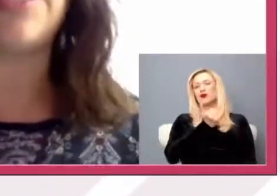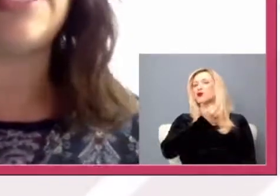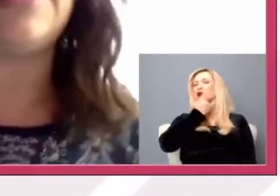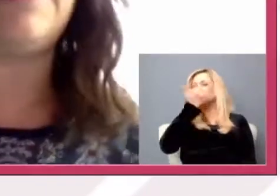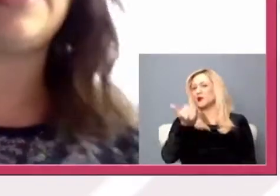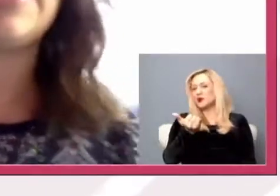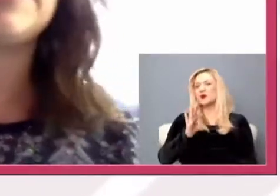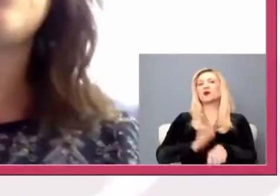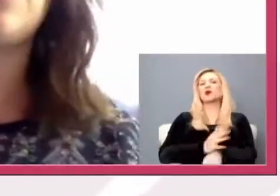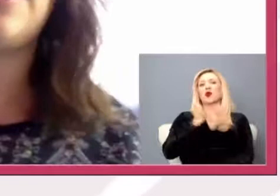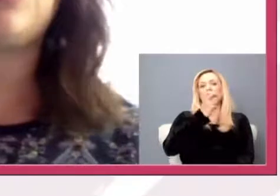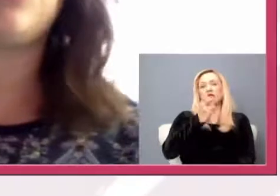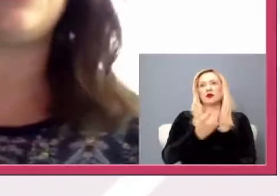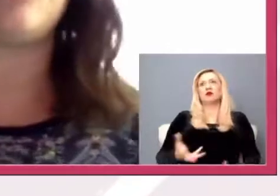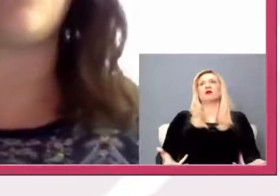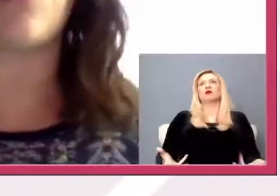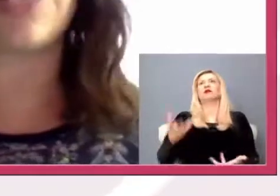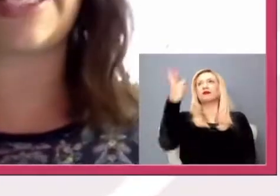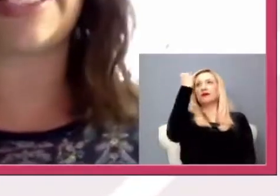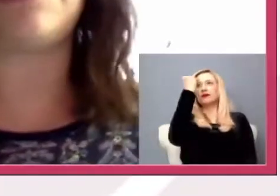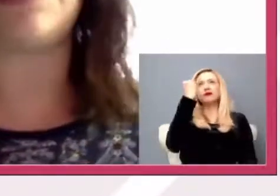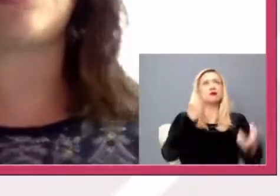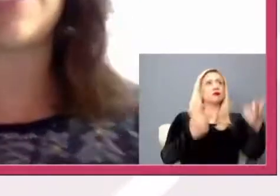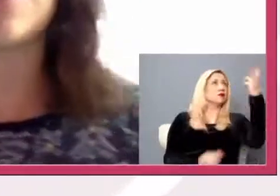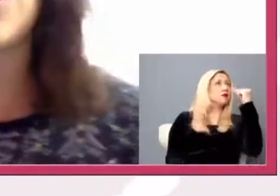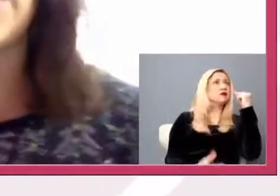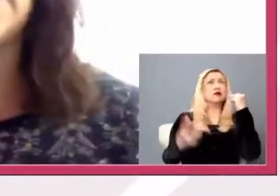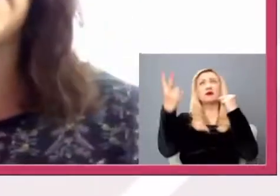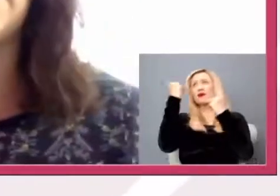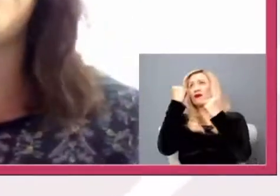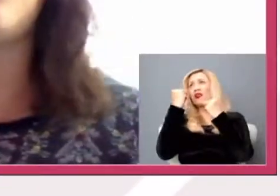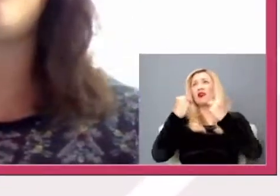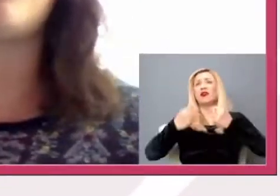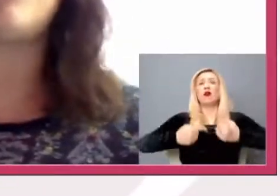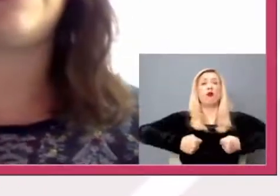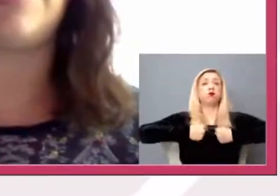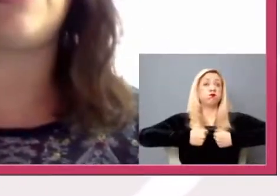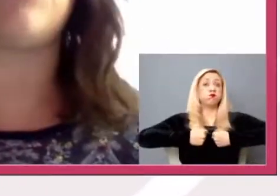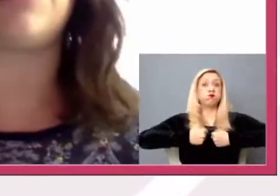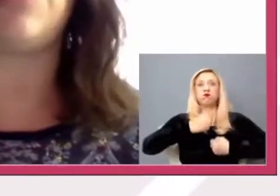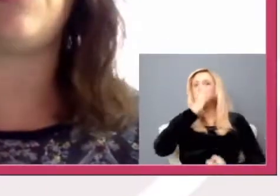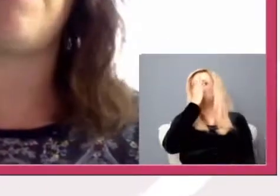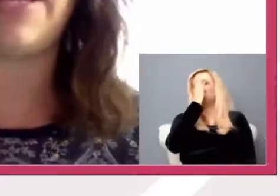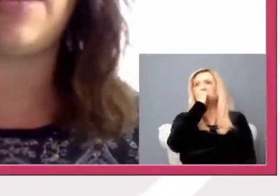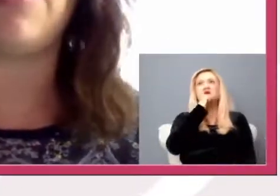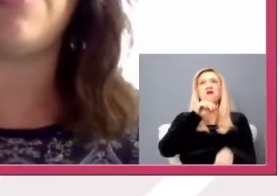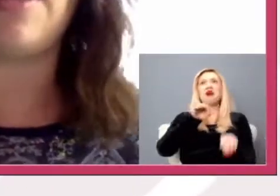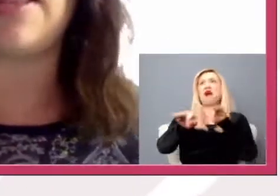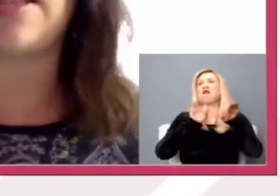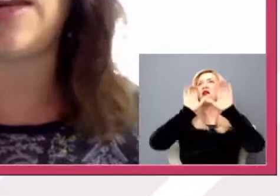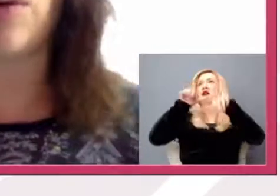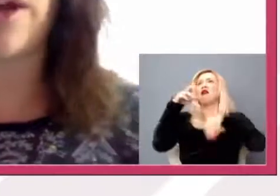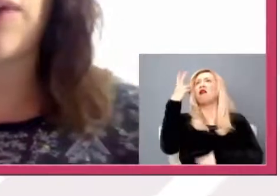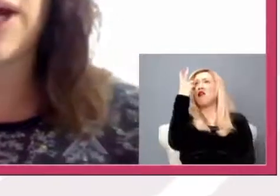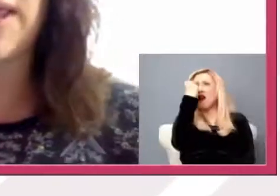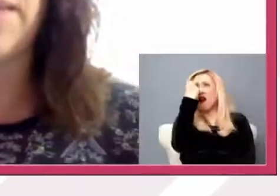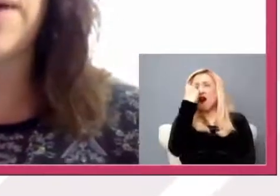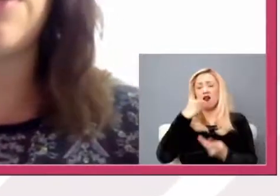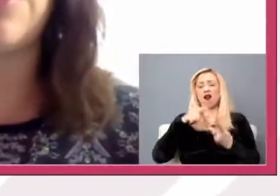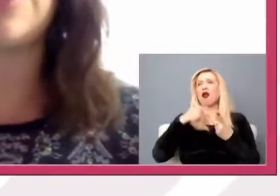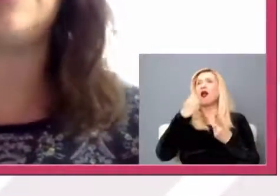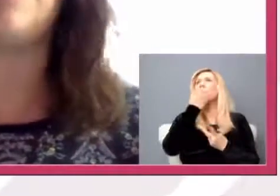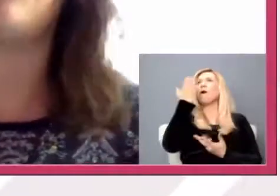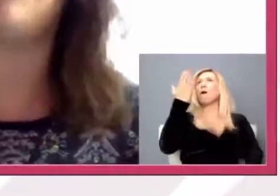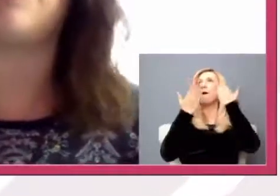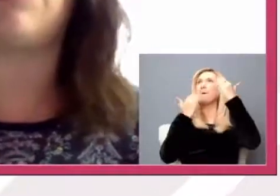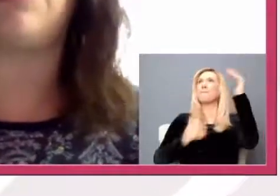tanto, limita el acceso a derechos y provoca que las personas gordas tengan menor posibilidad de conseguir un empleo, de adquirir un grado académico,